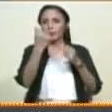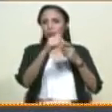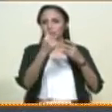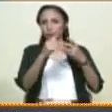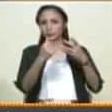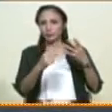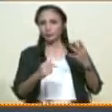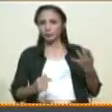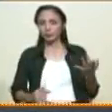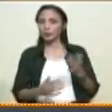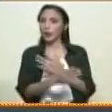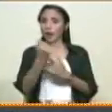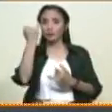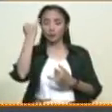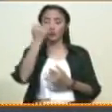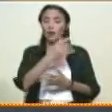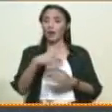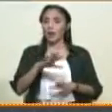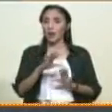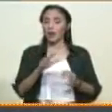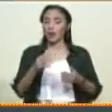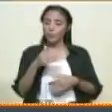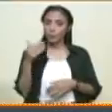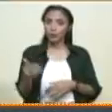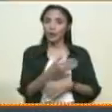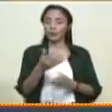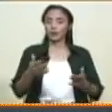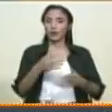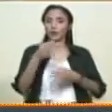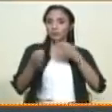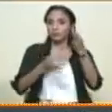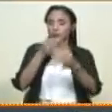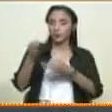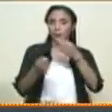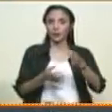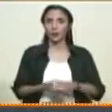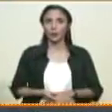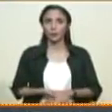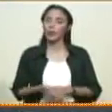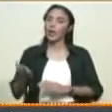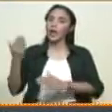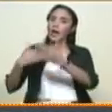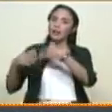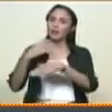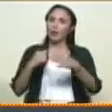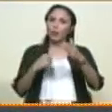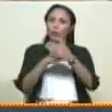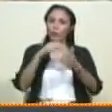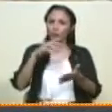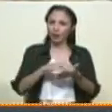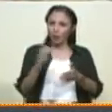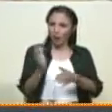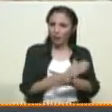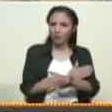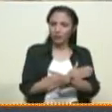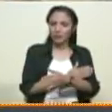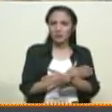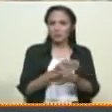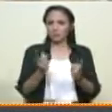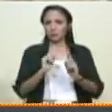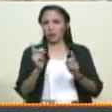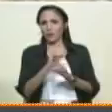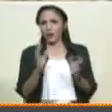Y es bueno resaltarlo. No había definición política antes del golpe de Estado. Fue el golpe de